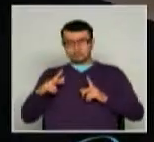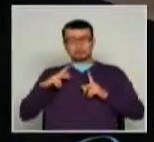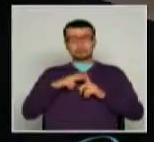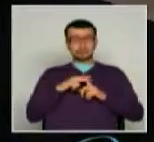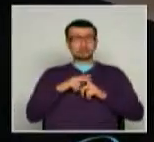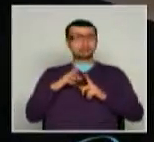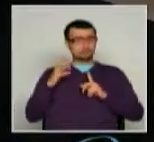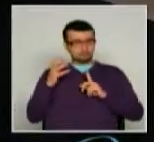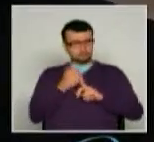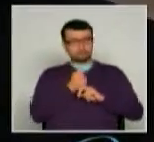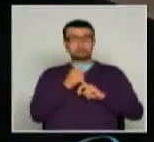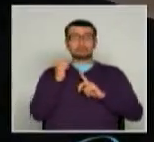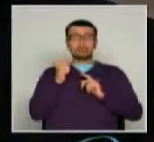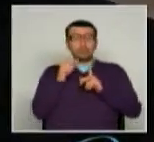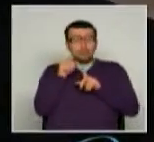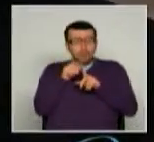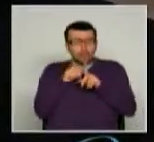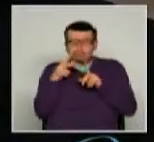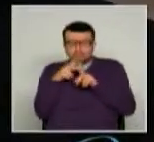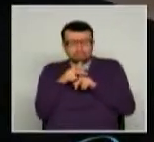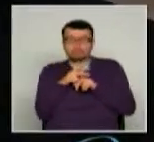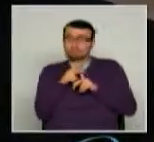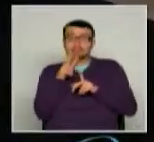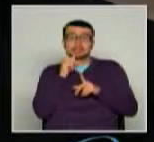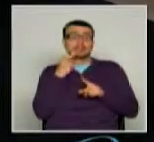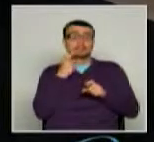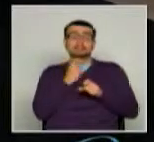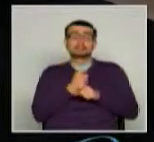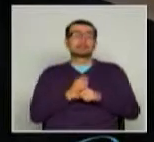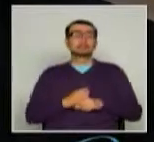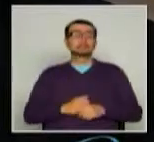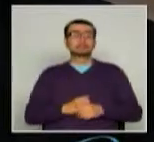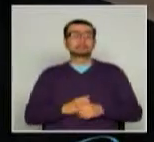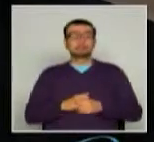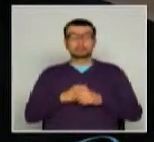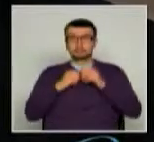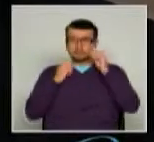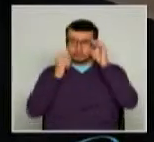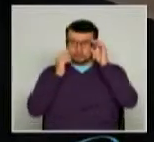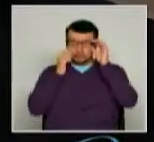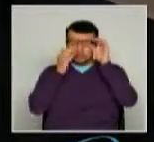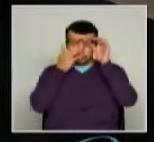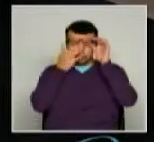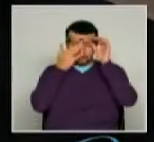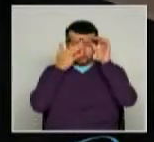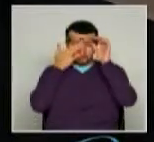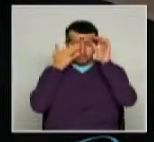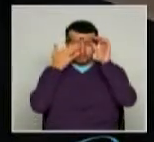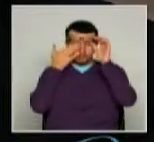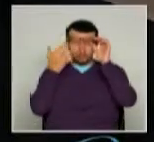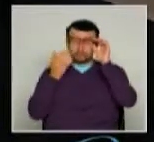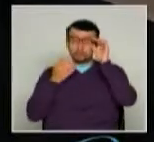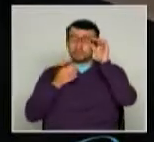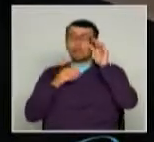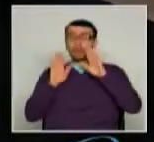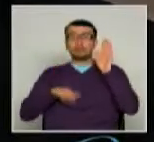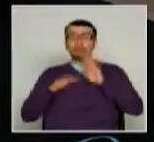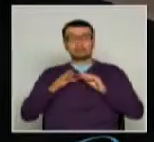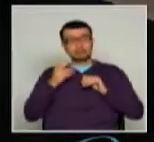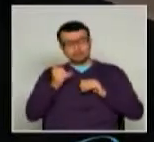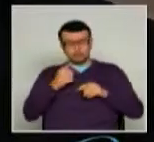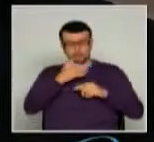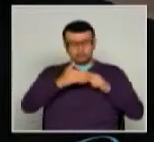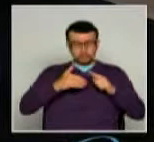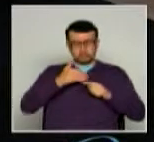se agarren ahí para poder generar la transmisión de corriente. En otras ocasiones lo que hacemos es envolver algodón y lo que hacemos